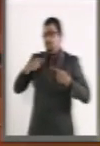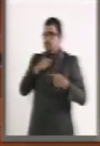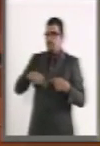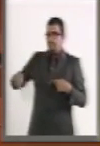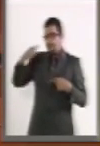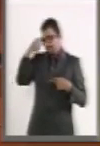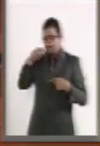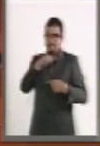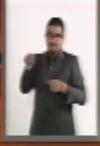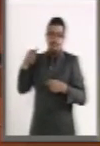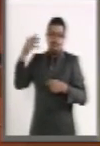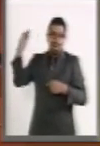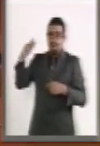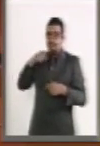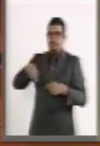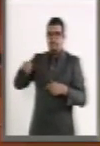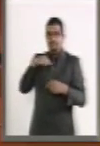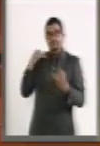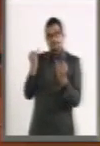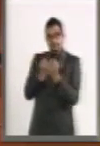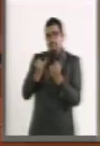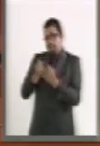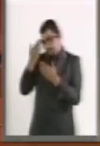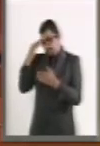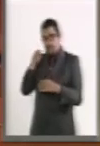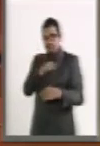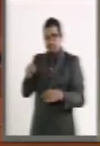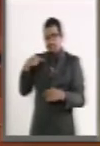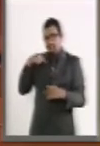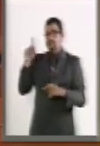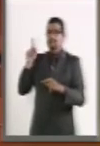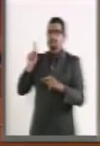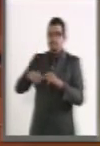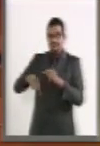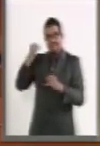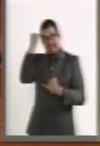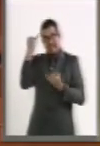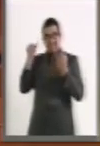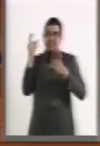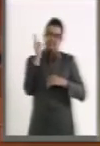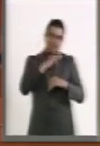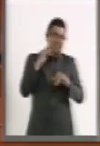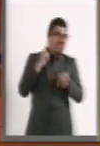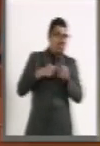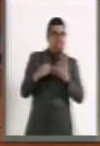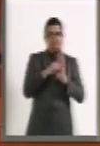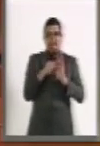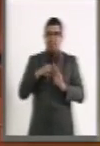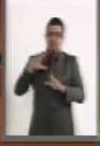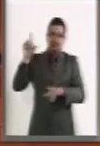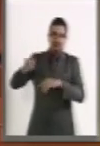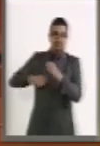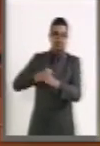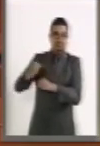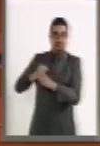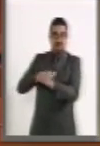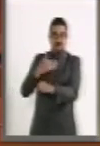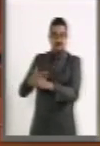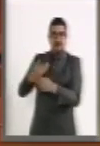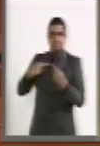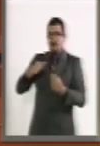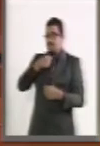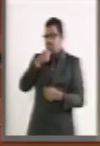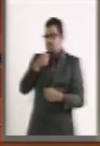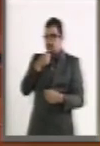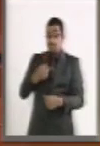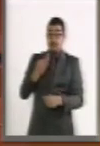adultas mayores, a fin de contribuir a la eliminación de los prejuicios, maltrato, exclusión y discriminación contra la vejez,